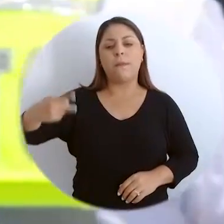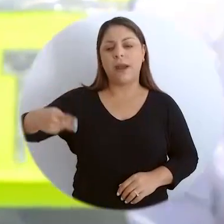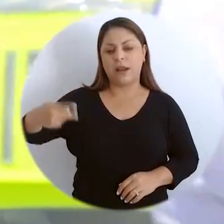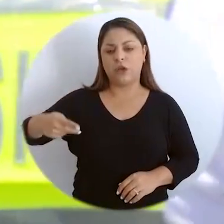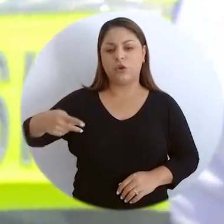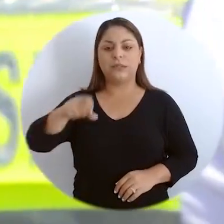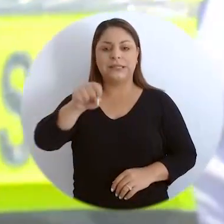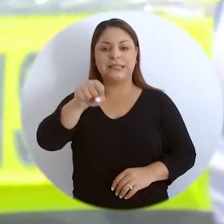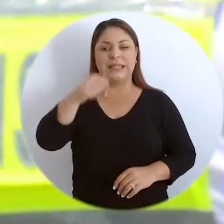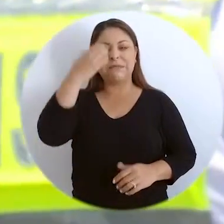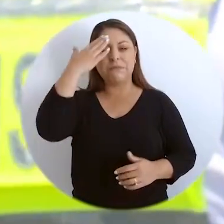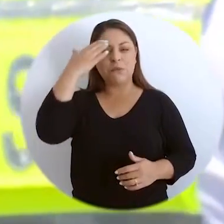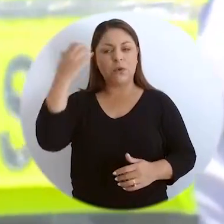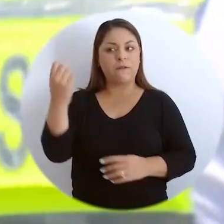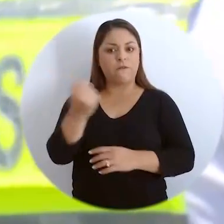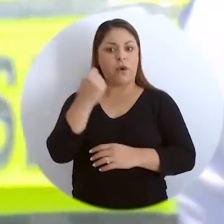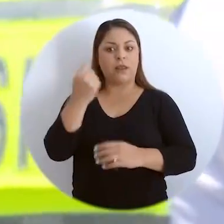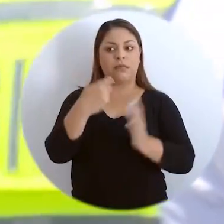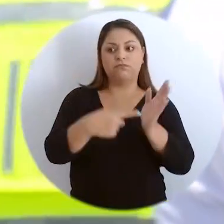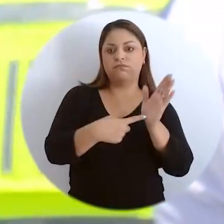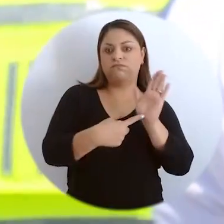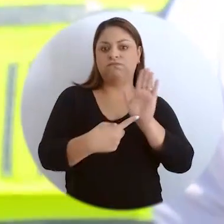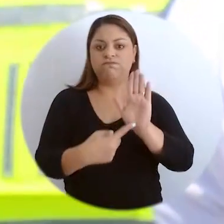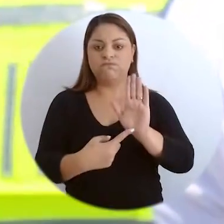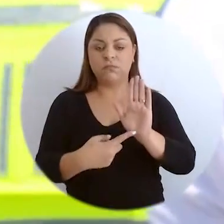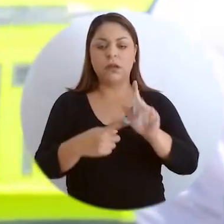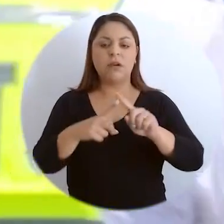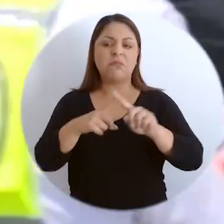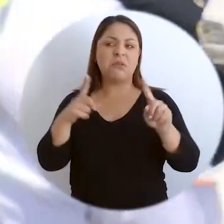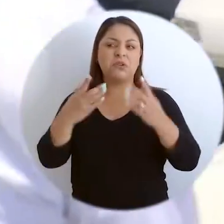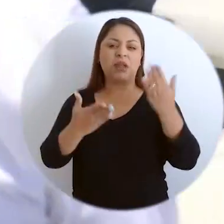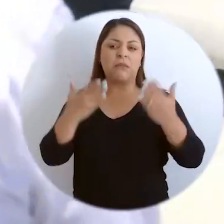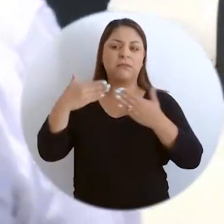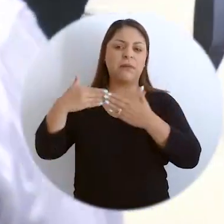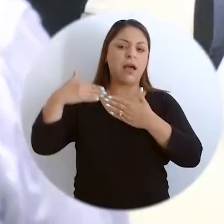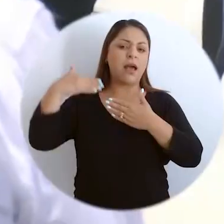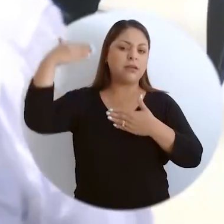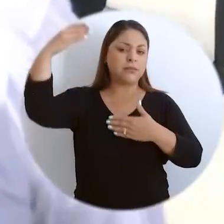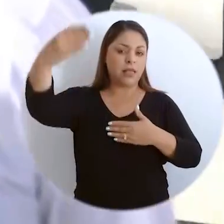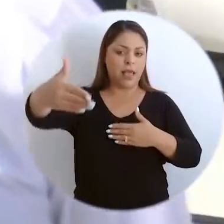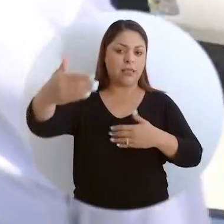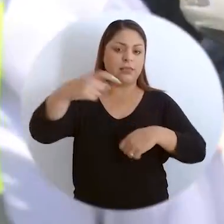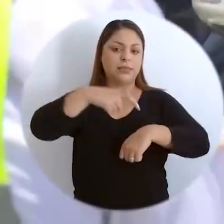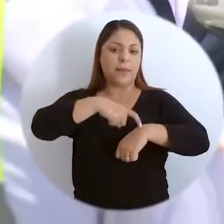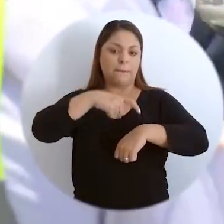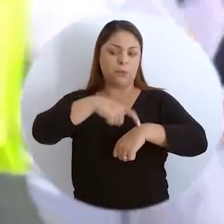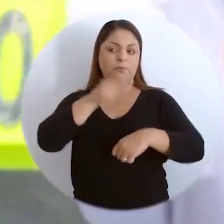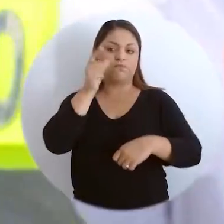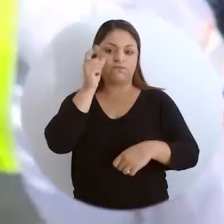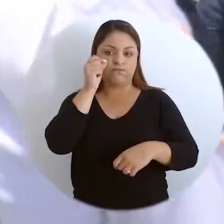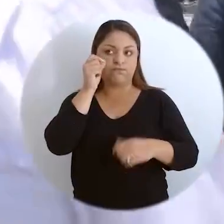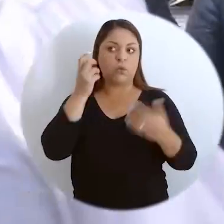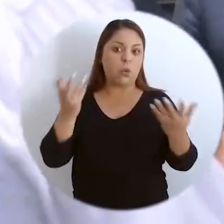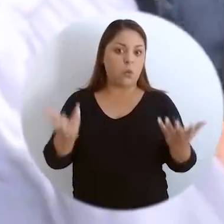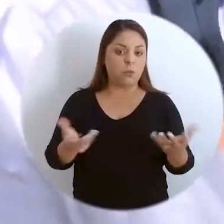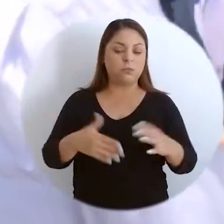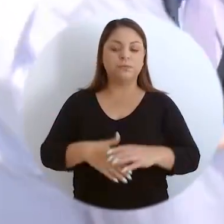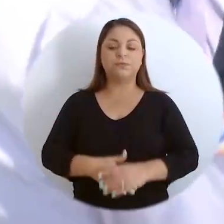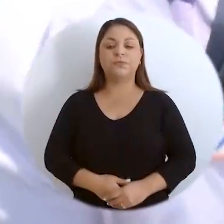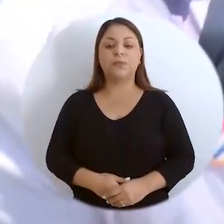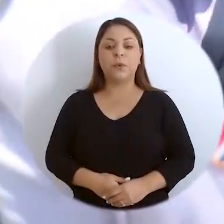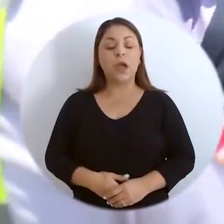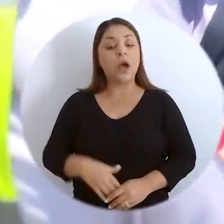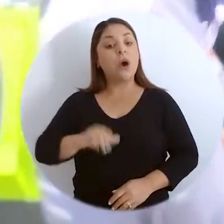me atrevería a decir, es una de las razones de popularidad que el presidente don Rodrigo Chávez pues ha